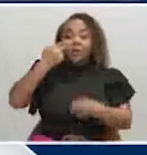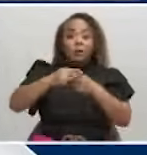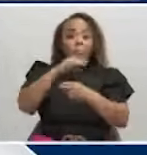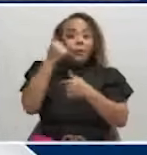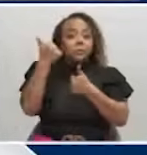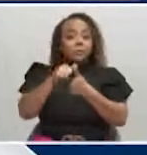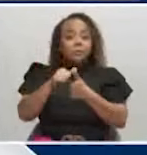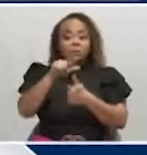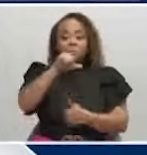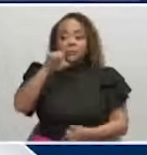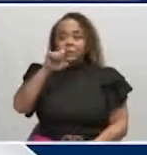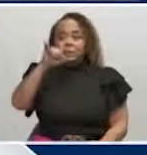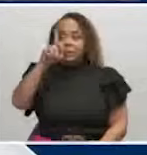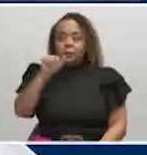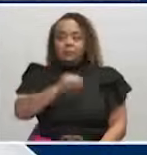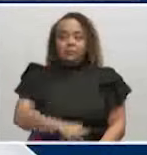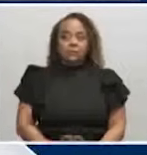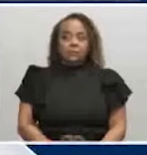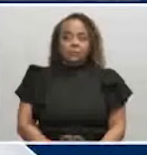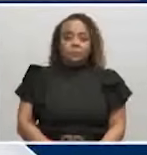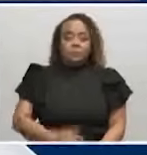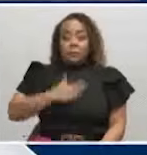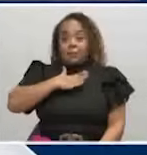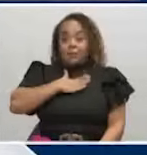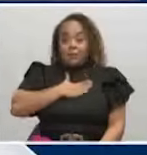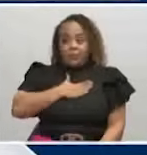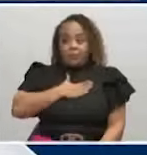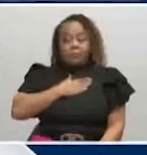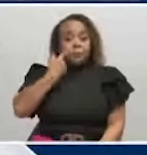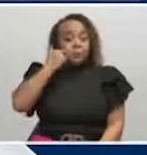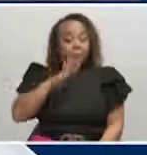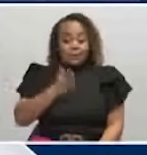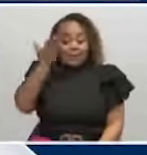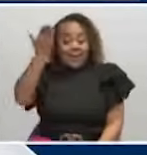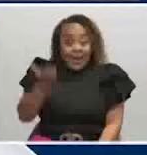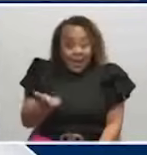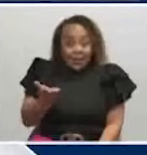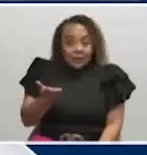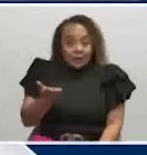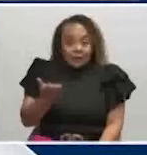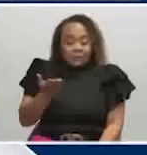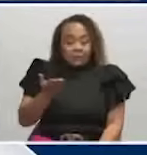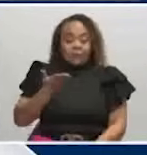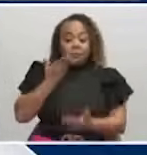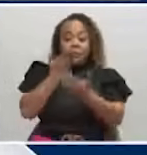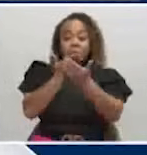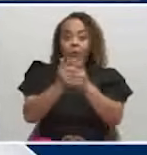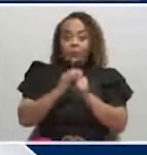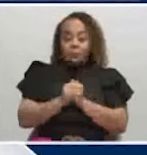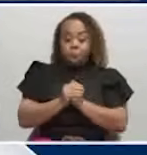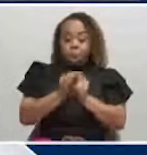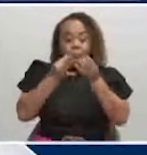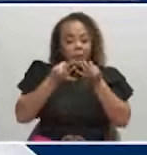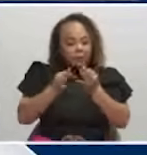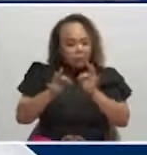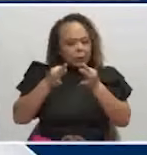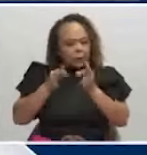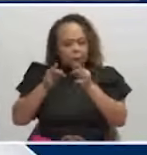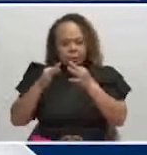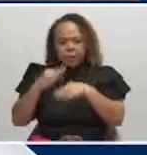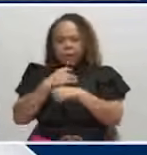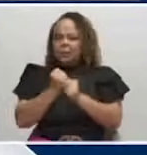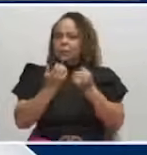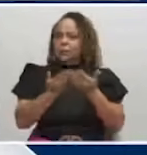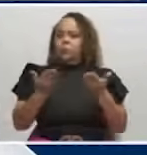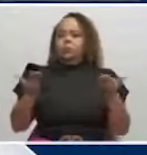apellido, Agustín Lleida. Me parece que él llegó e intentó hacer